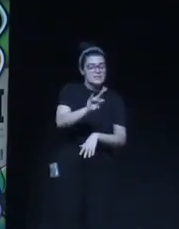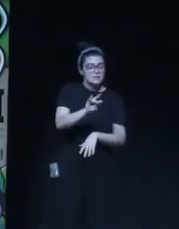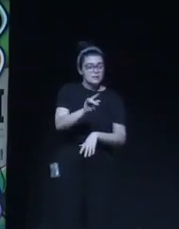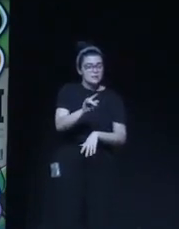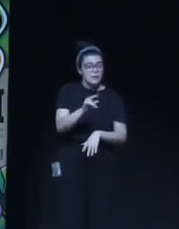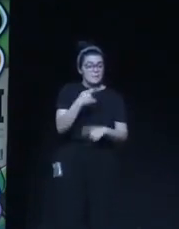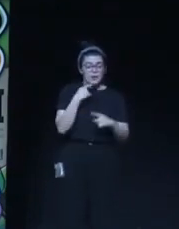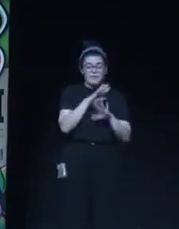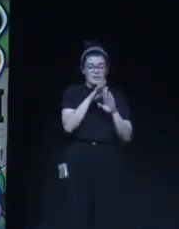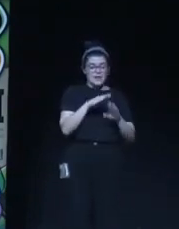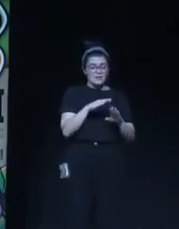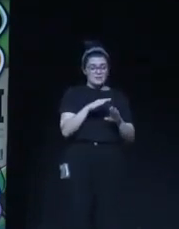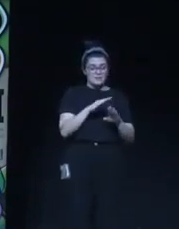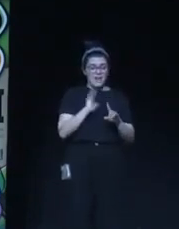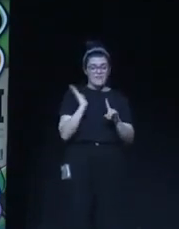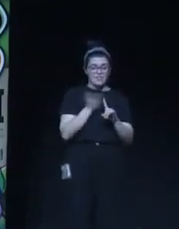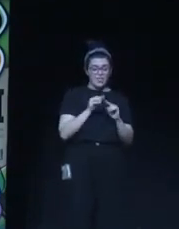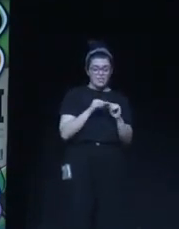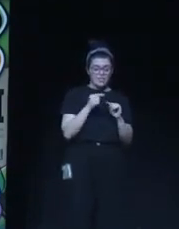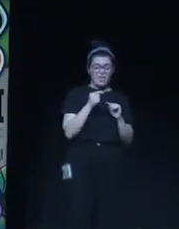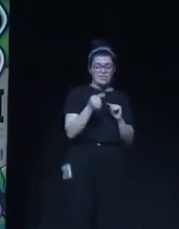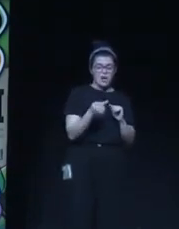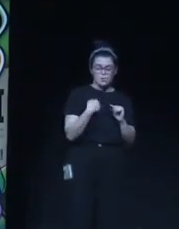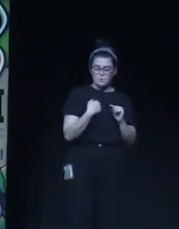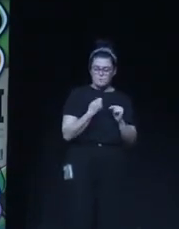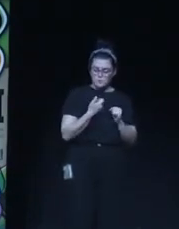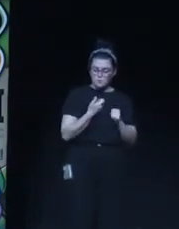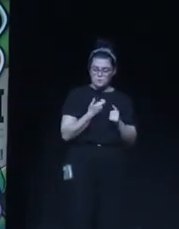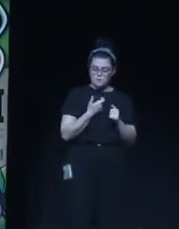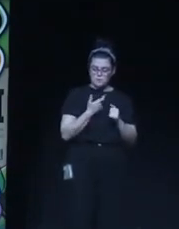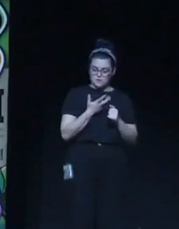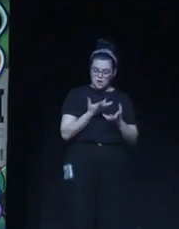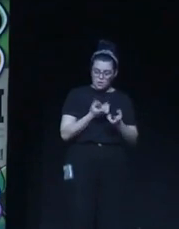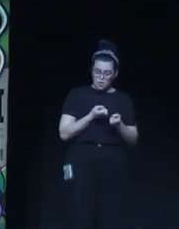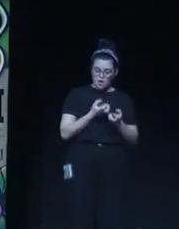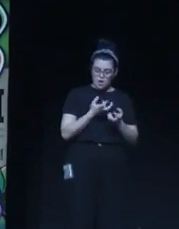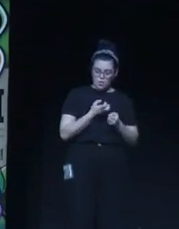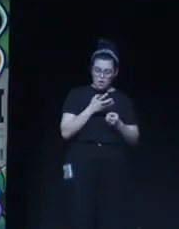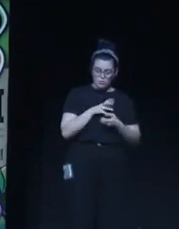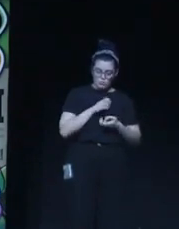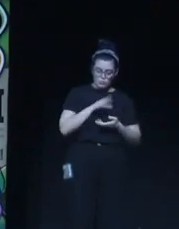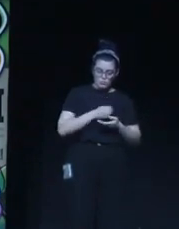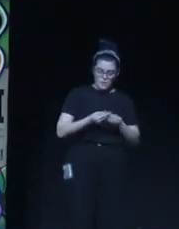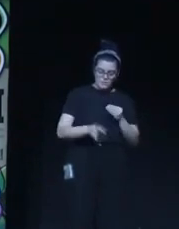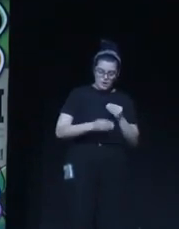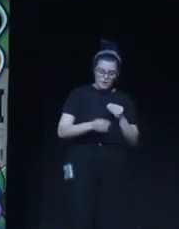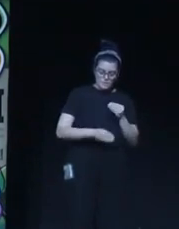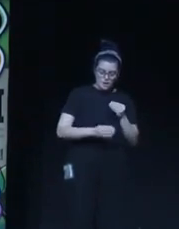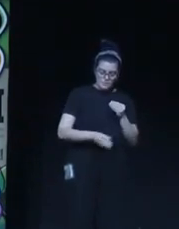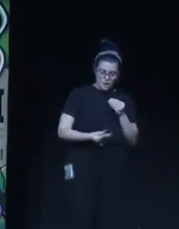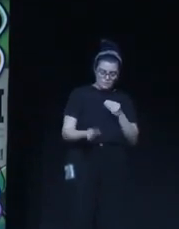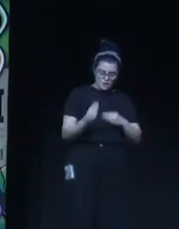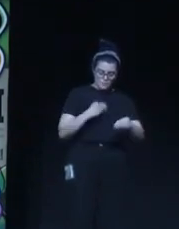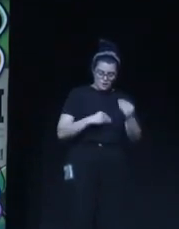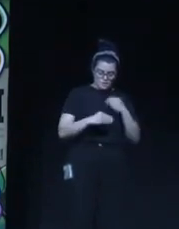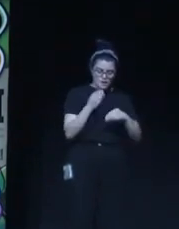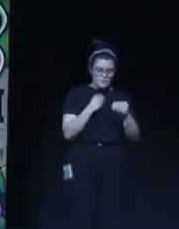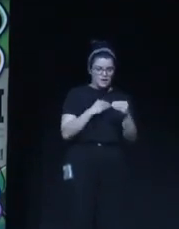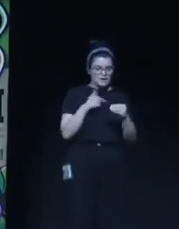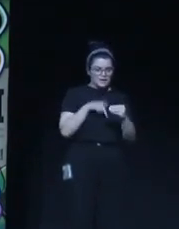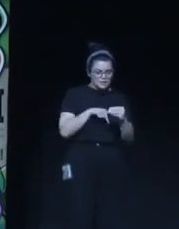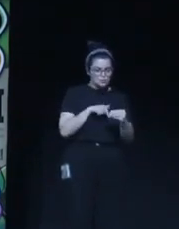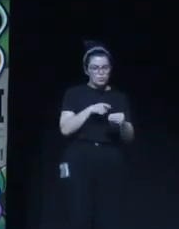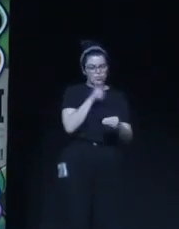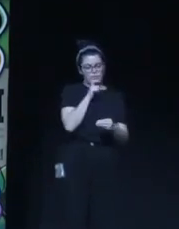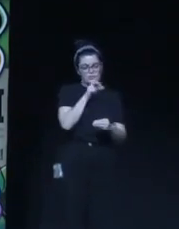pero el día a día es lo que tú estás chupando y tragando y es lo que realmente te está matando, movilizar eso diariamente es muy difícil. Al